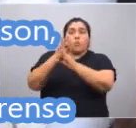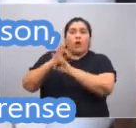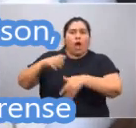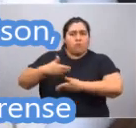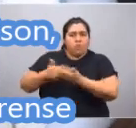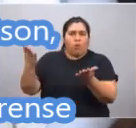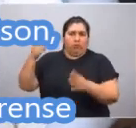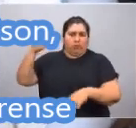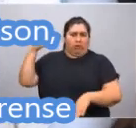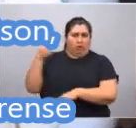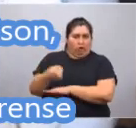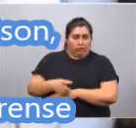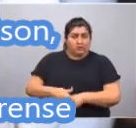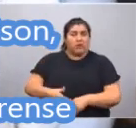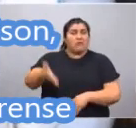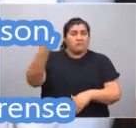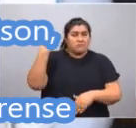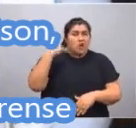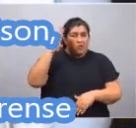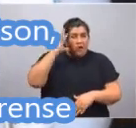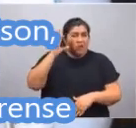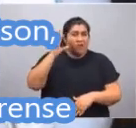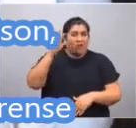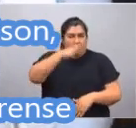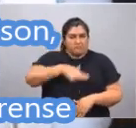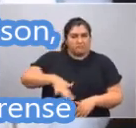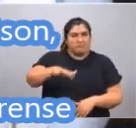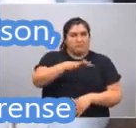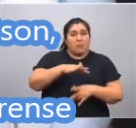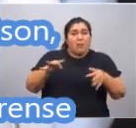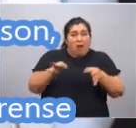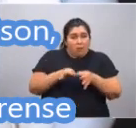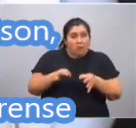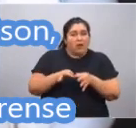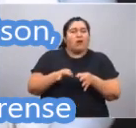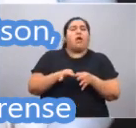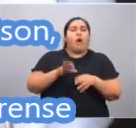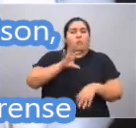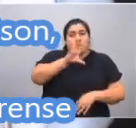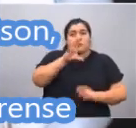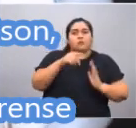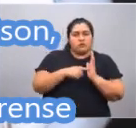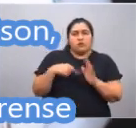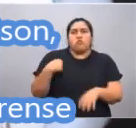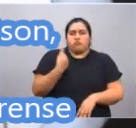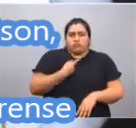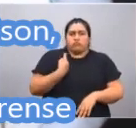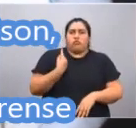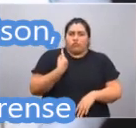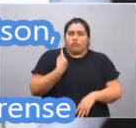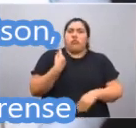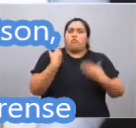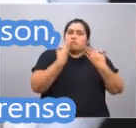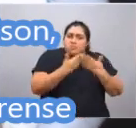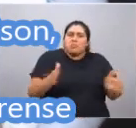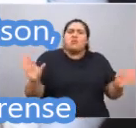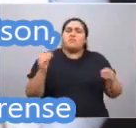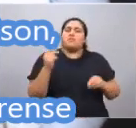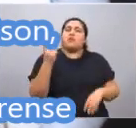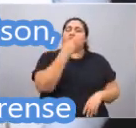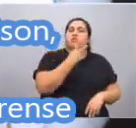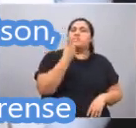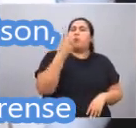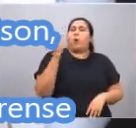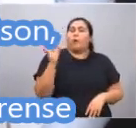el otro día en Malvinas, en provincia de Buenos Aires, inaugurábamos no solo